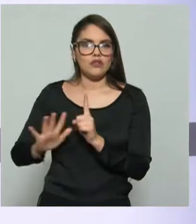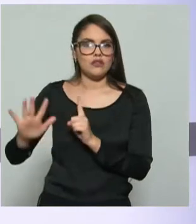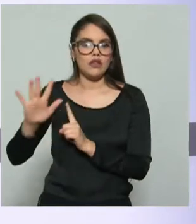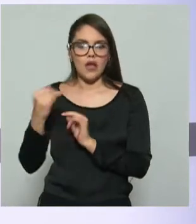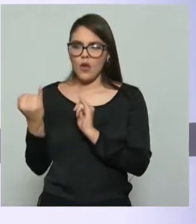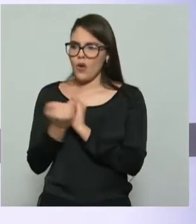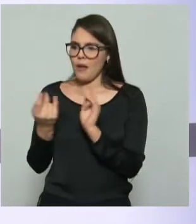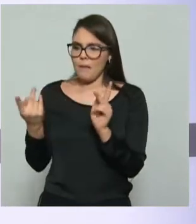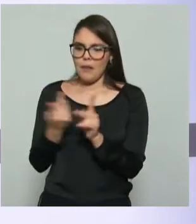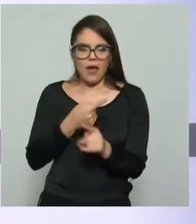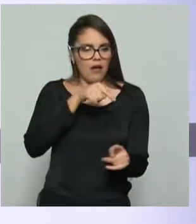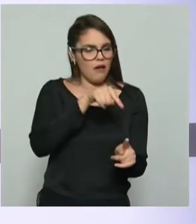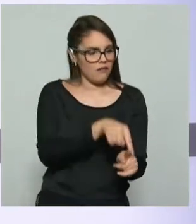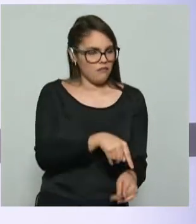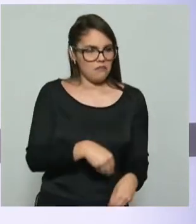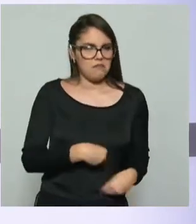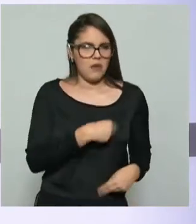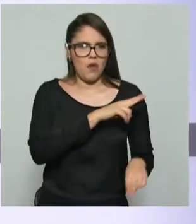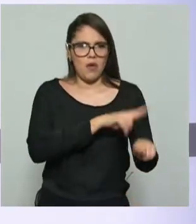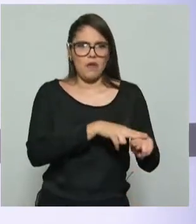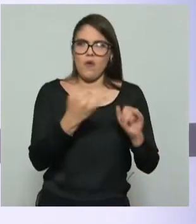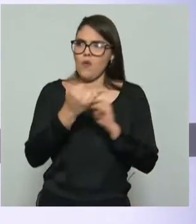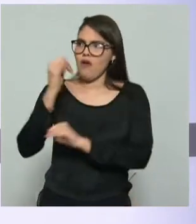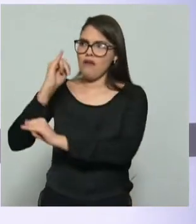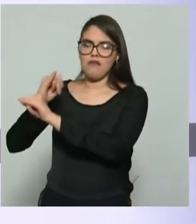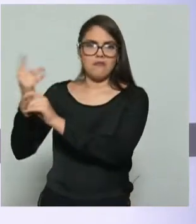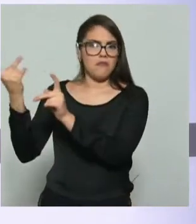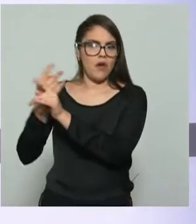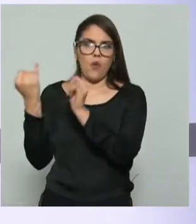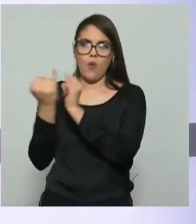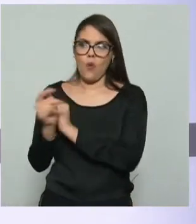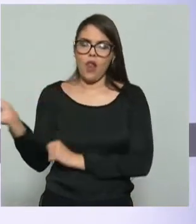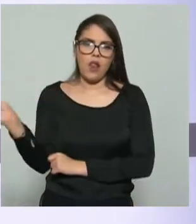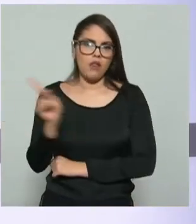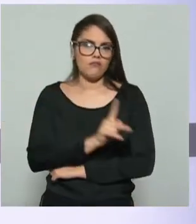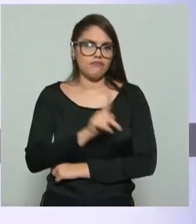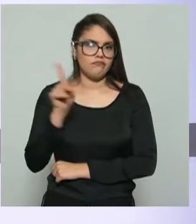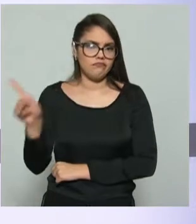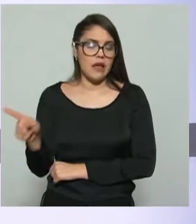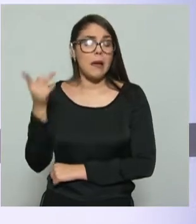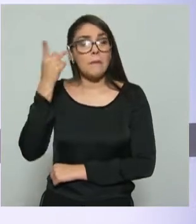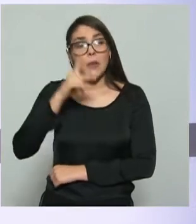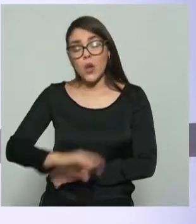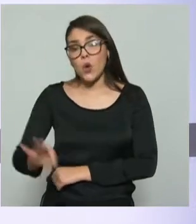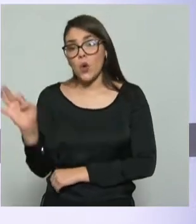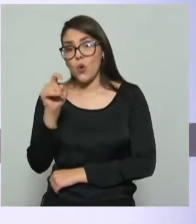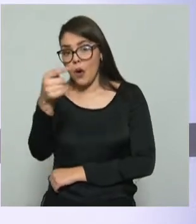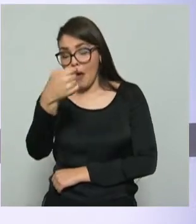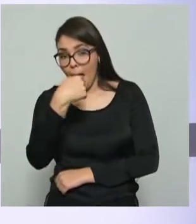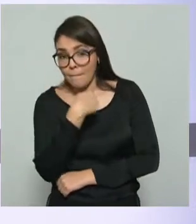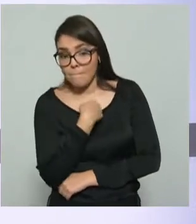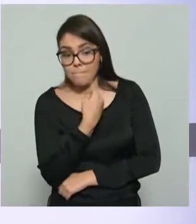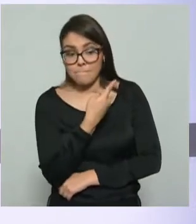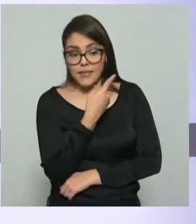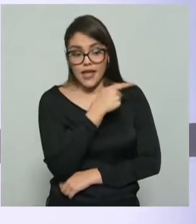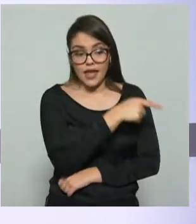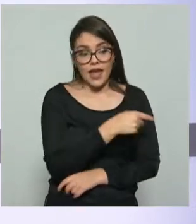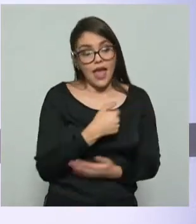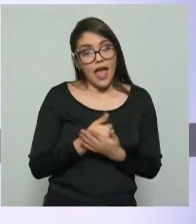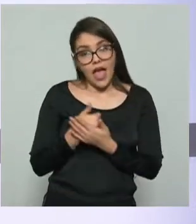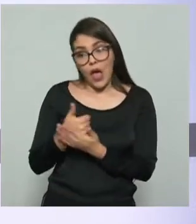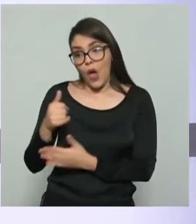las personas en esta Ciudad de México. Sin embargo, o sea, si tú me preguntas que con la voluntad de la jefa de gobierno se va a